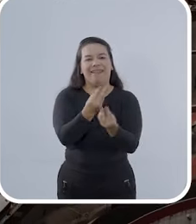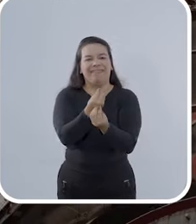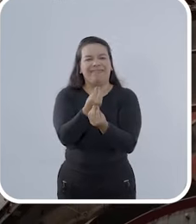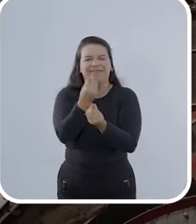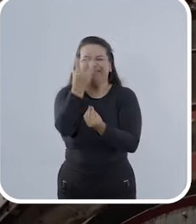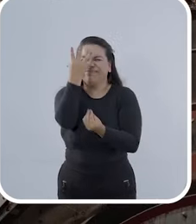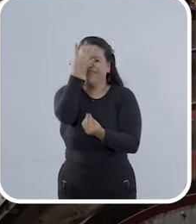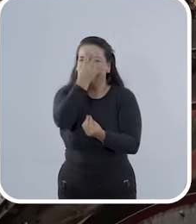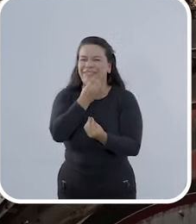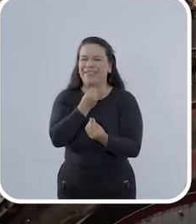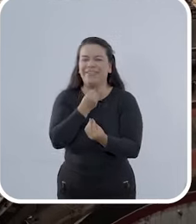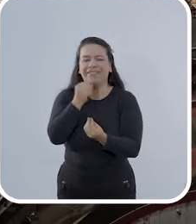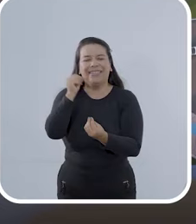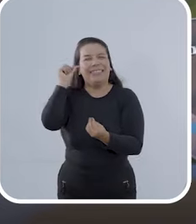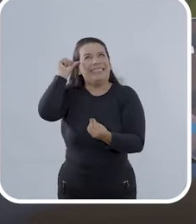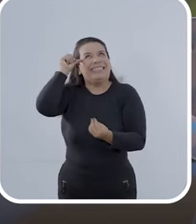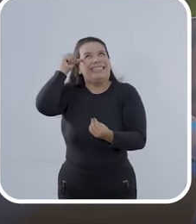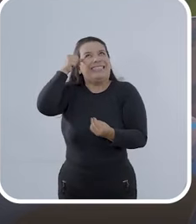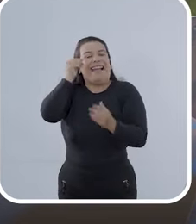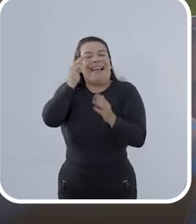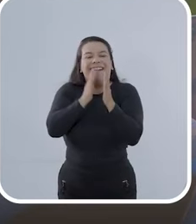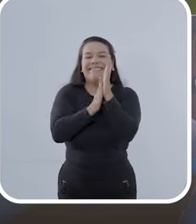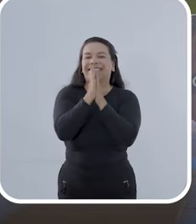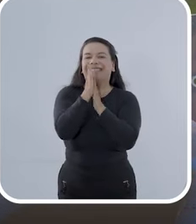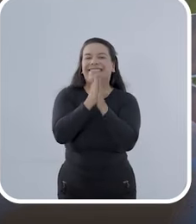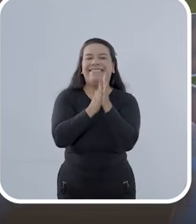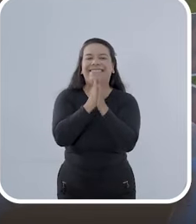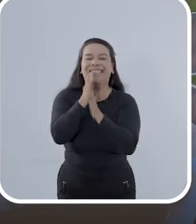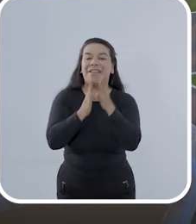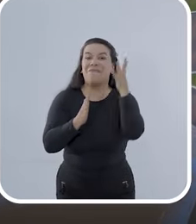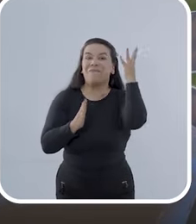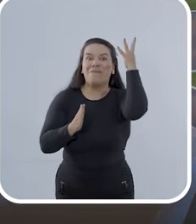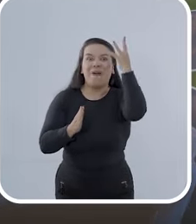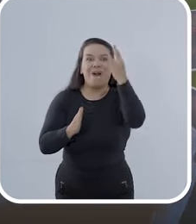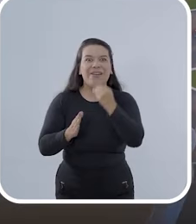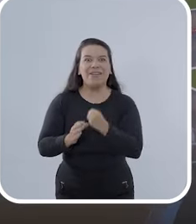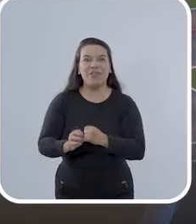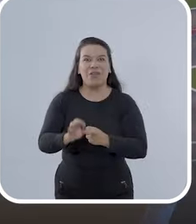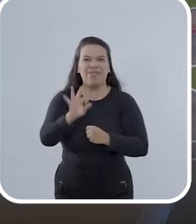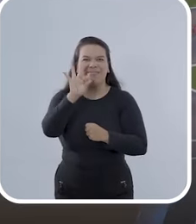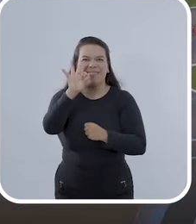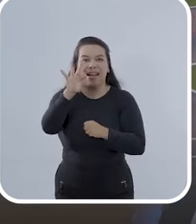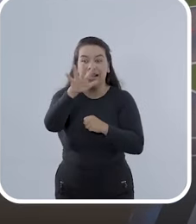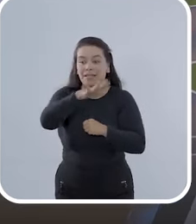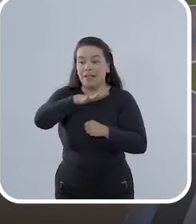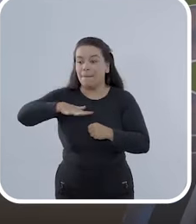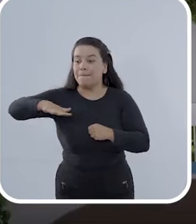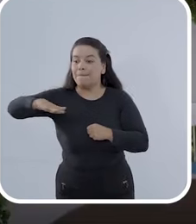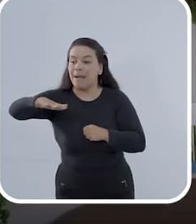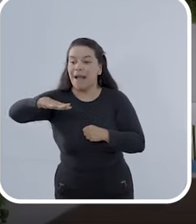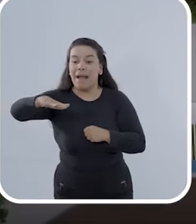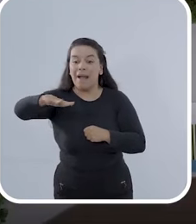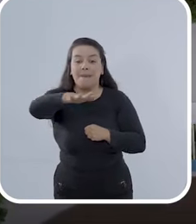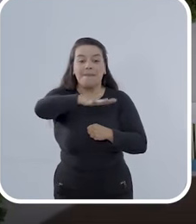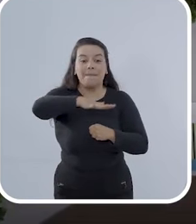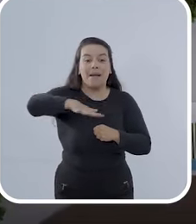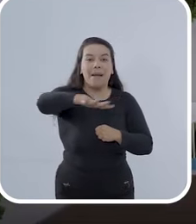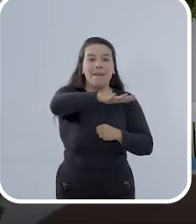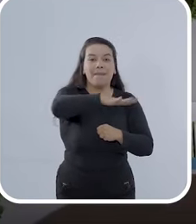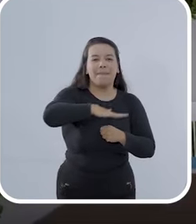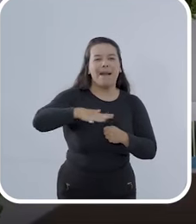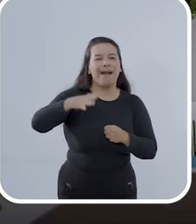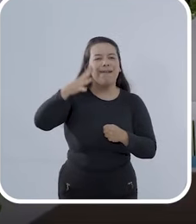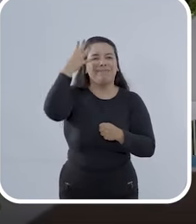memoria del agua, que conmemora las cuencas y los nacimientos. Y un lugar de la siembra, que rememora la historia de la sabana de Bogotá. Cada